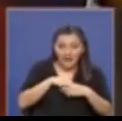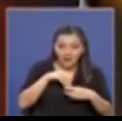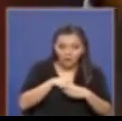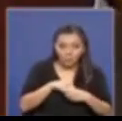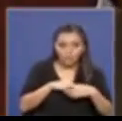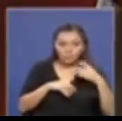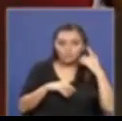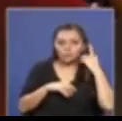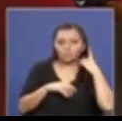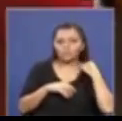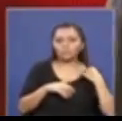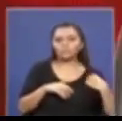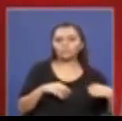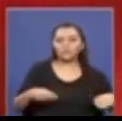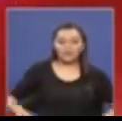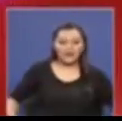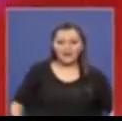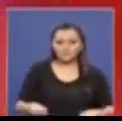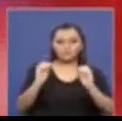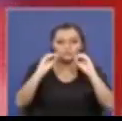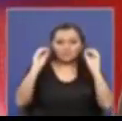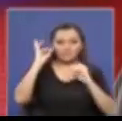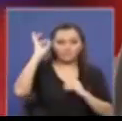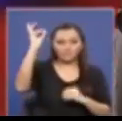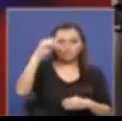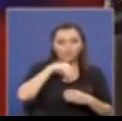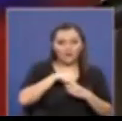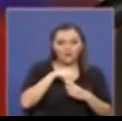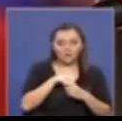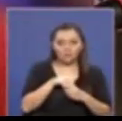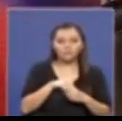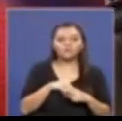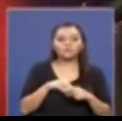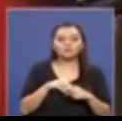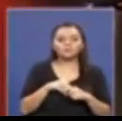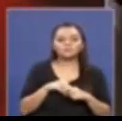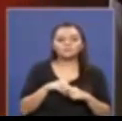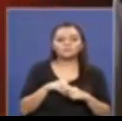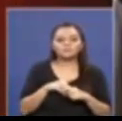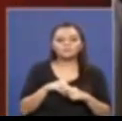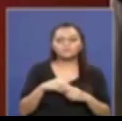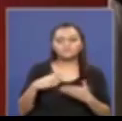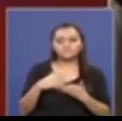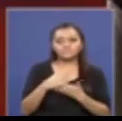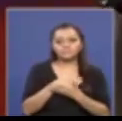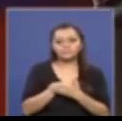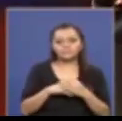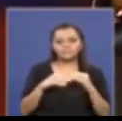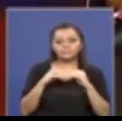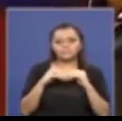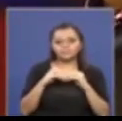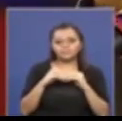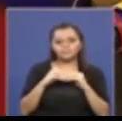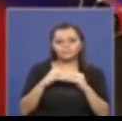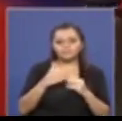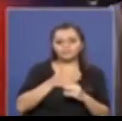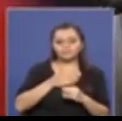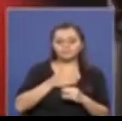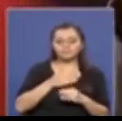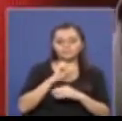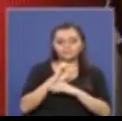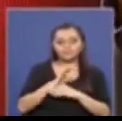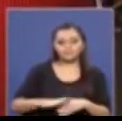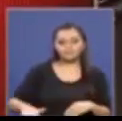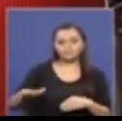de ahorro, lo que no tuve que gastar en el futuro, ¿ya? Son de gran rentabilidad para nosotros, para el